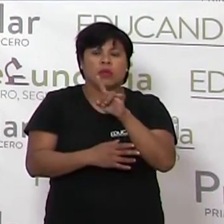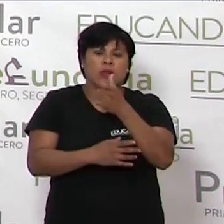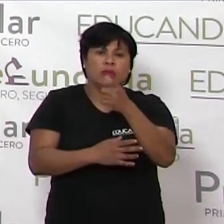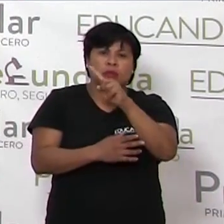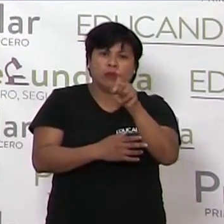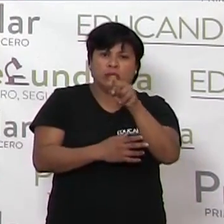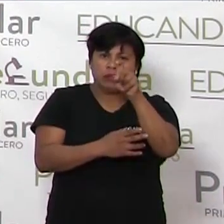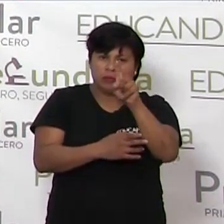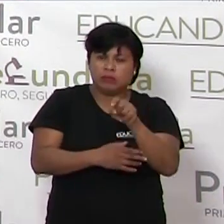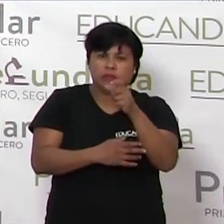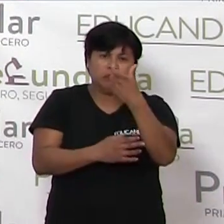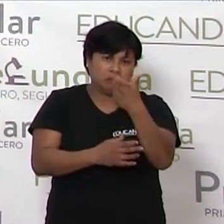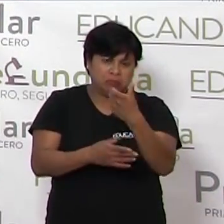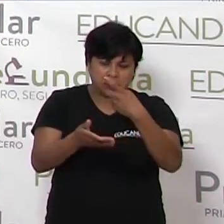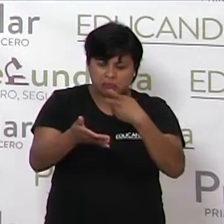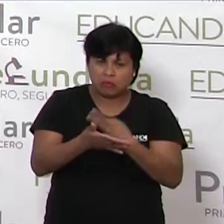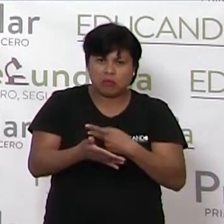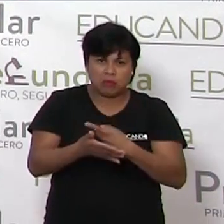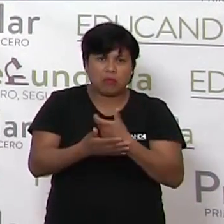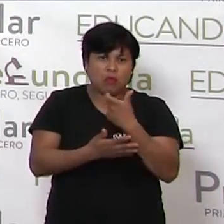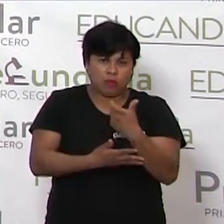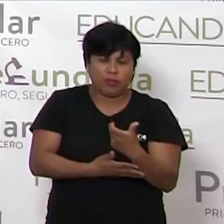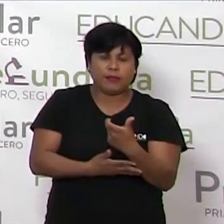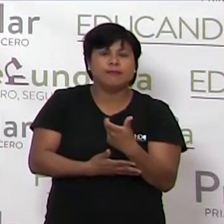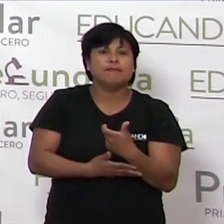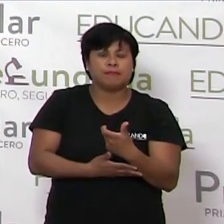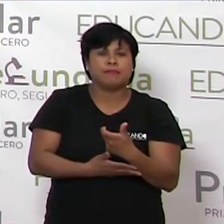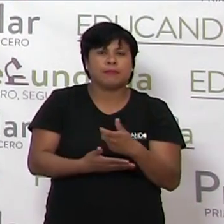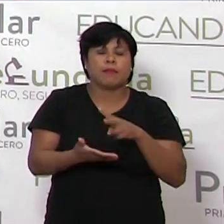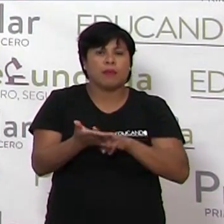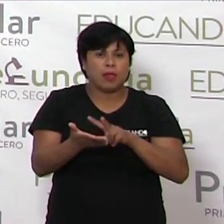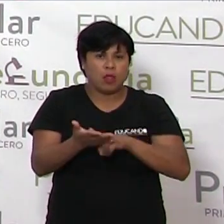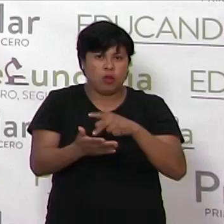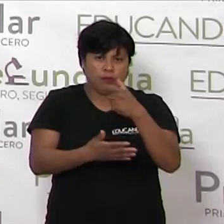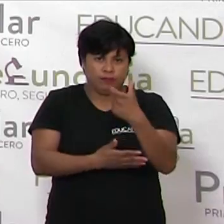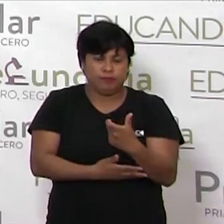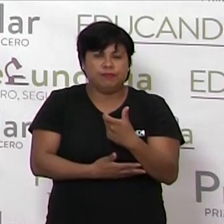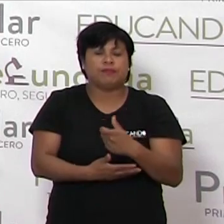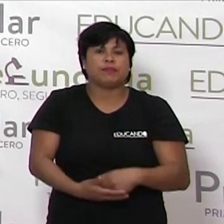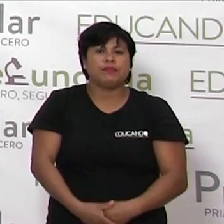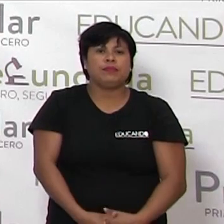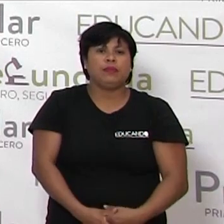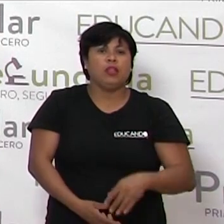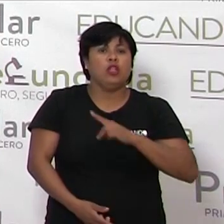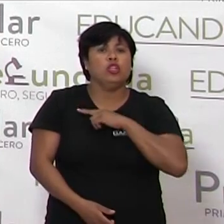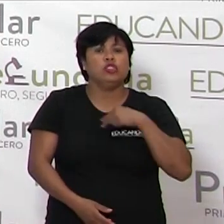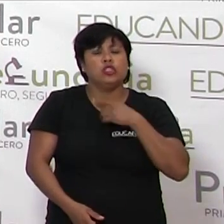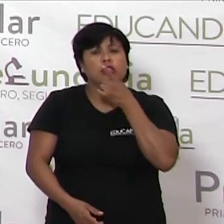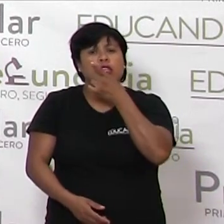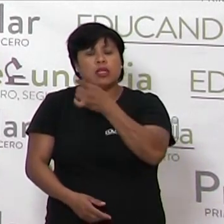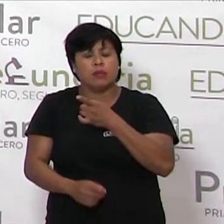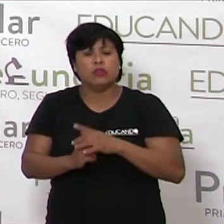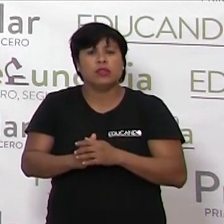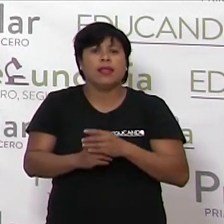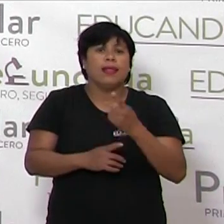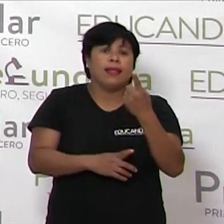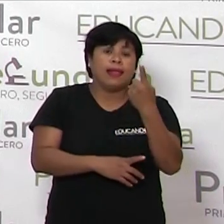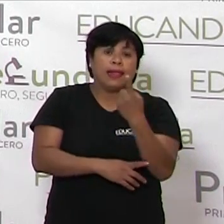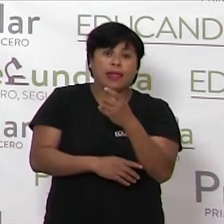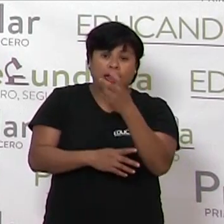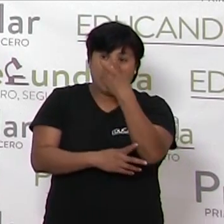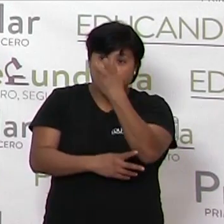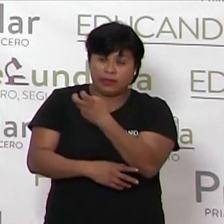signo de pesos que represente el costo. Dijimos entonces